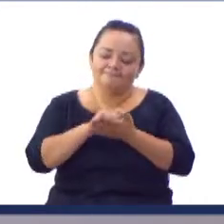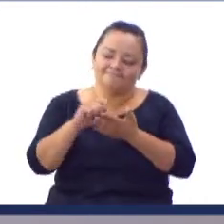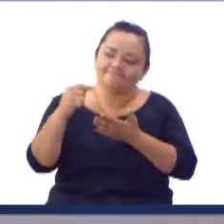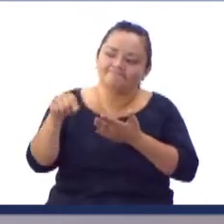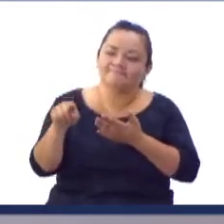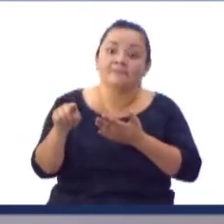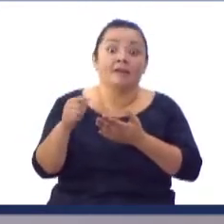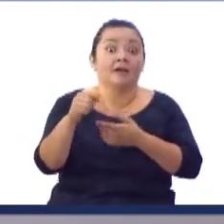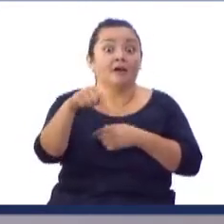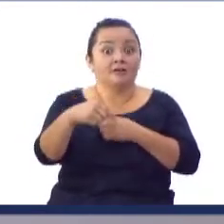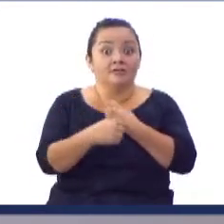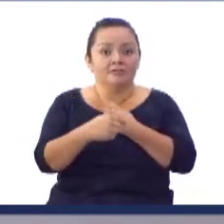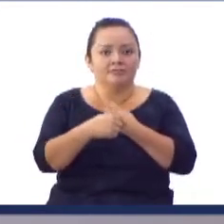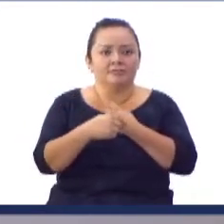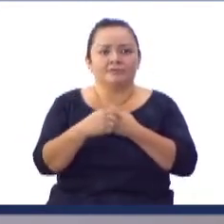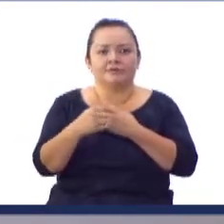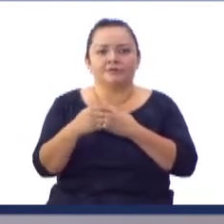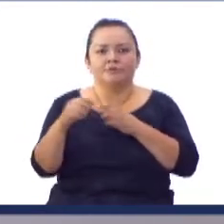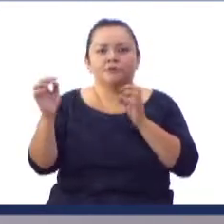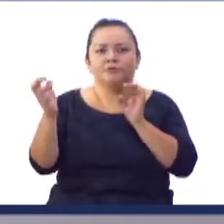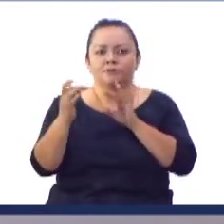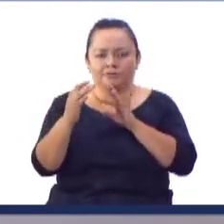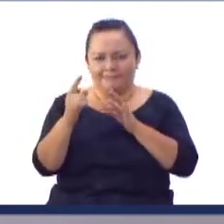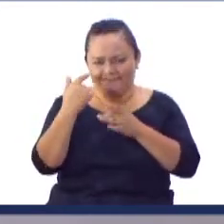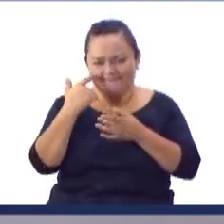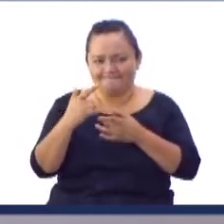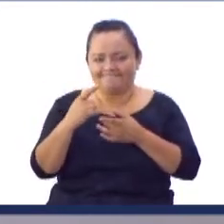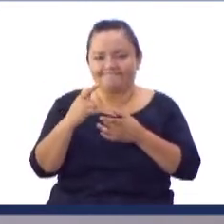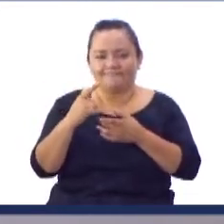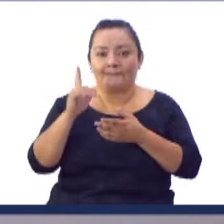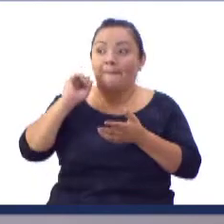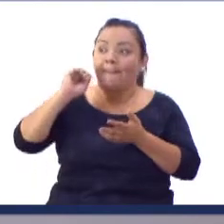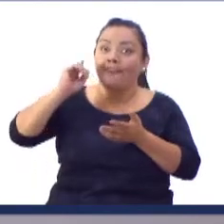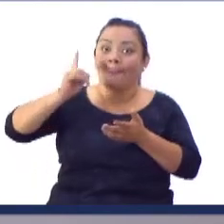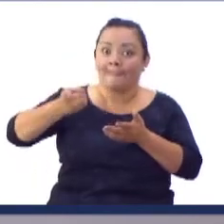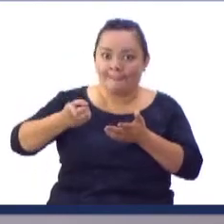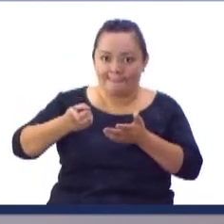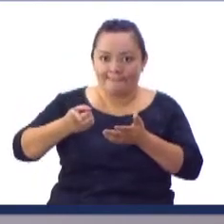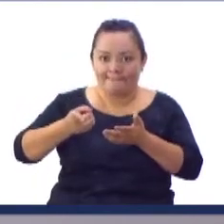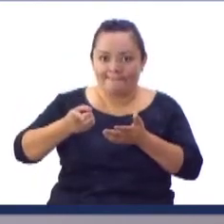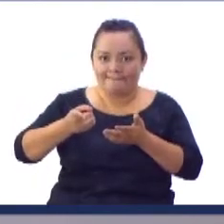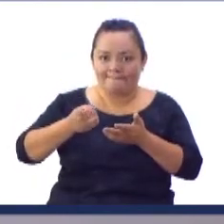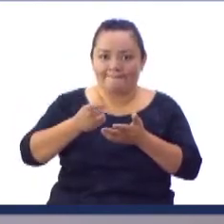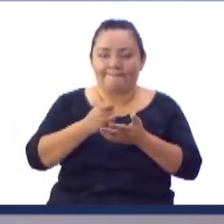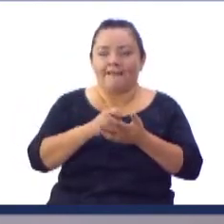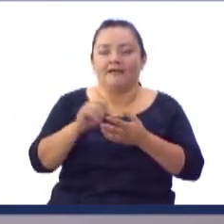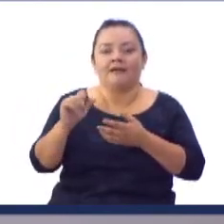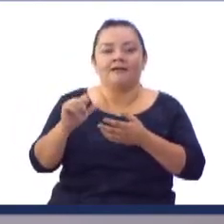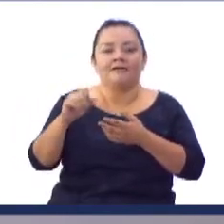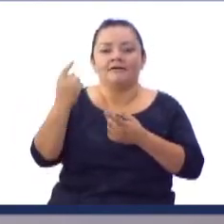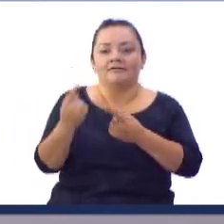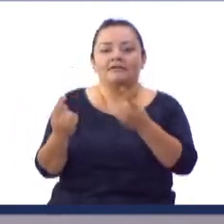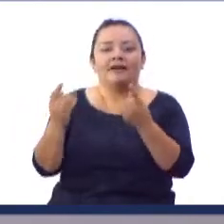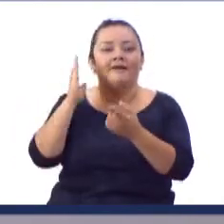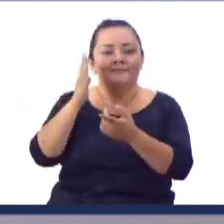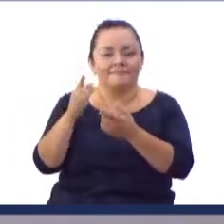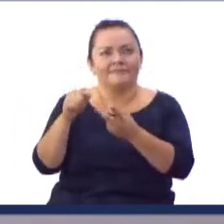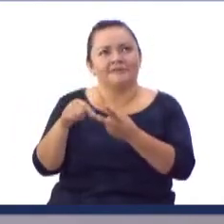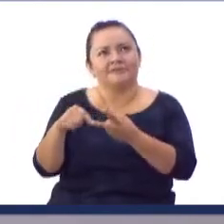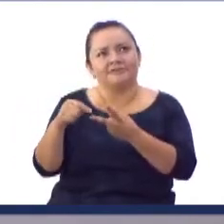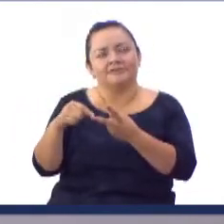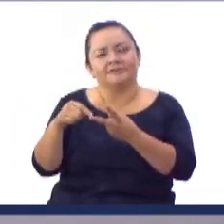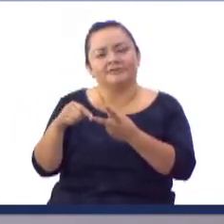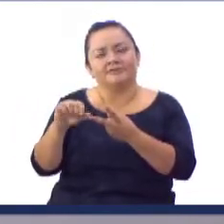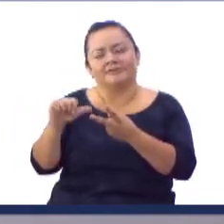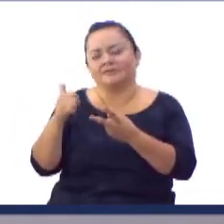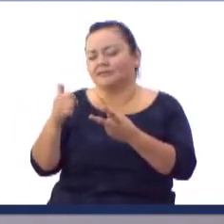y tuvo que ir a regañar de literalmente a los apóstoles tanto a pedro como a